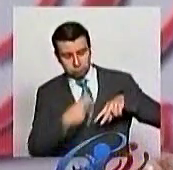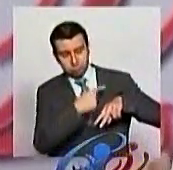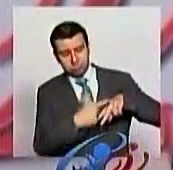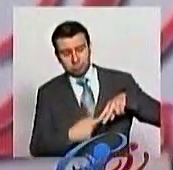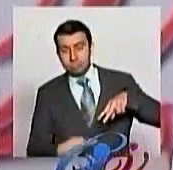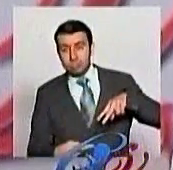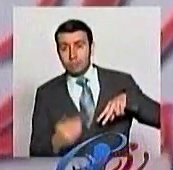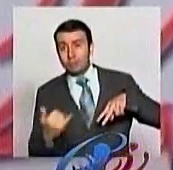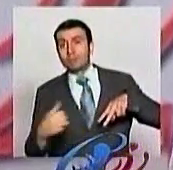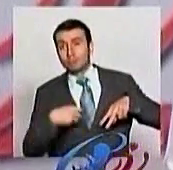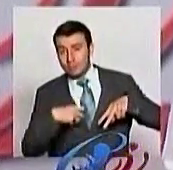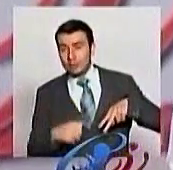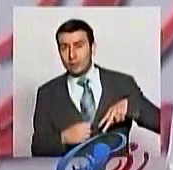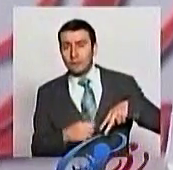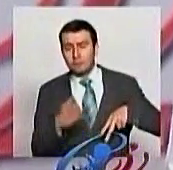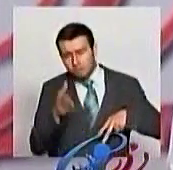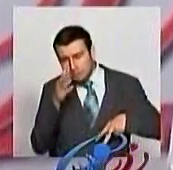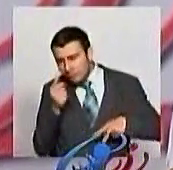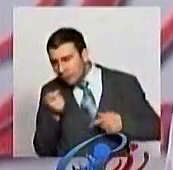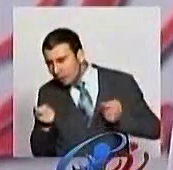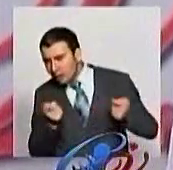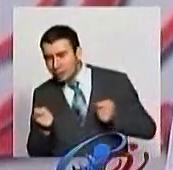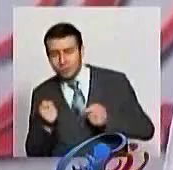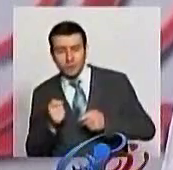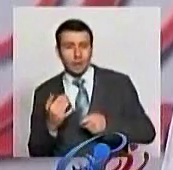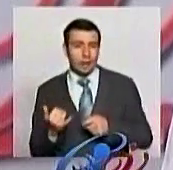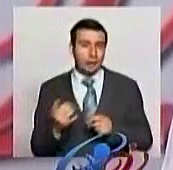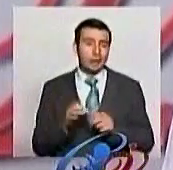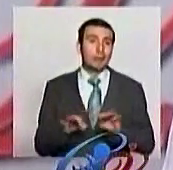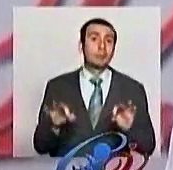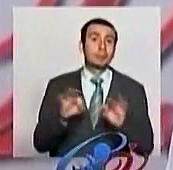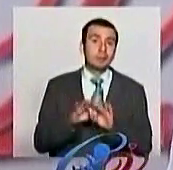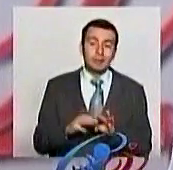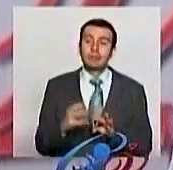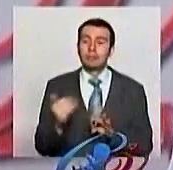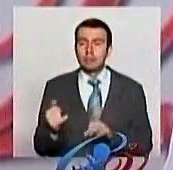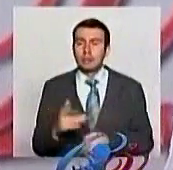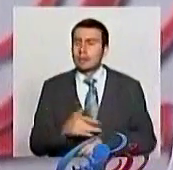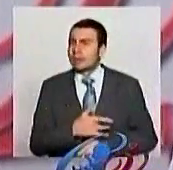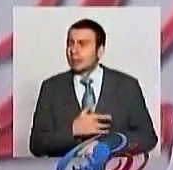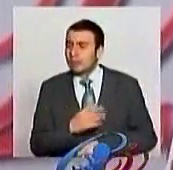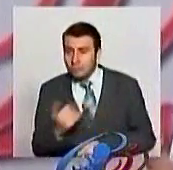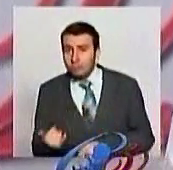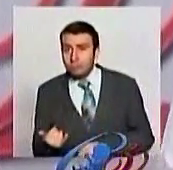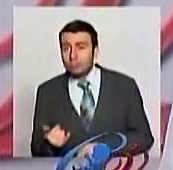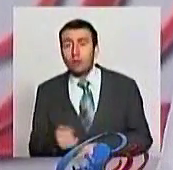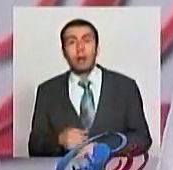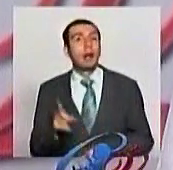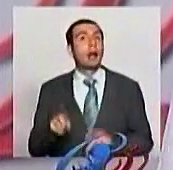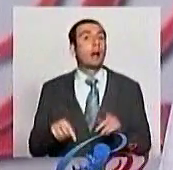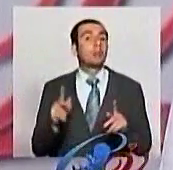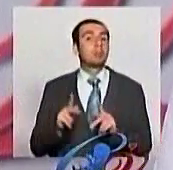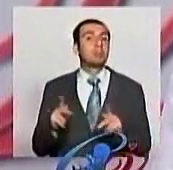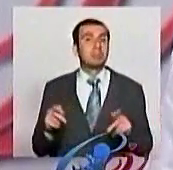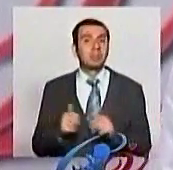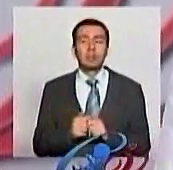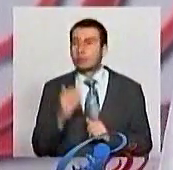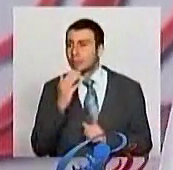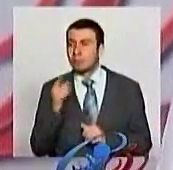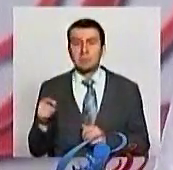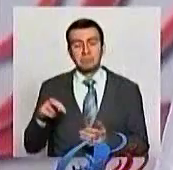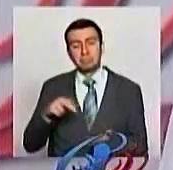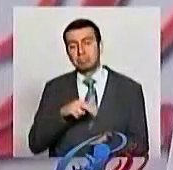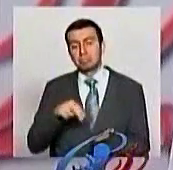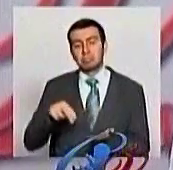esa evaluación de las piernas también es importante porque a ellos también les causa síntomas. Por ejemplo, hay pacientes que cuando están deambulando, o